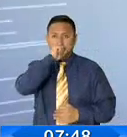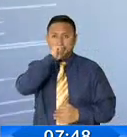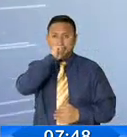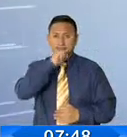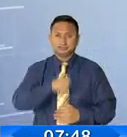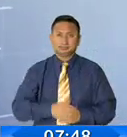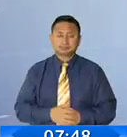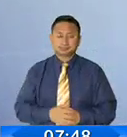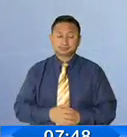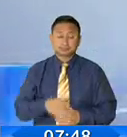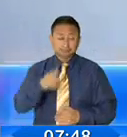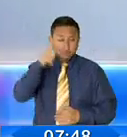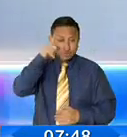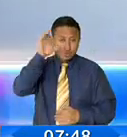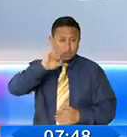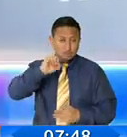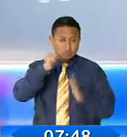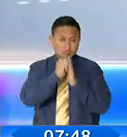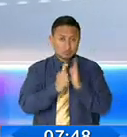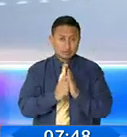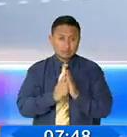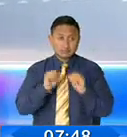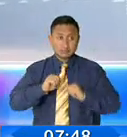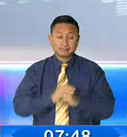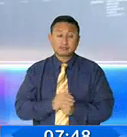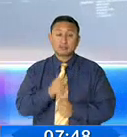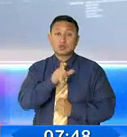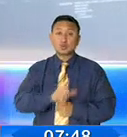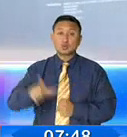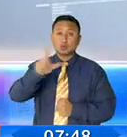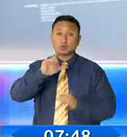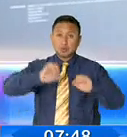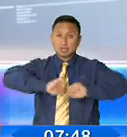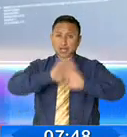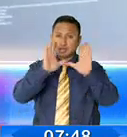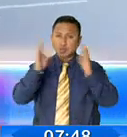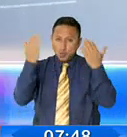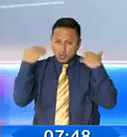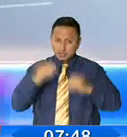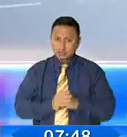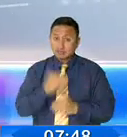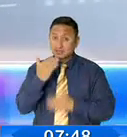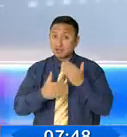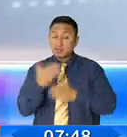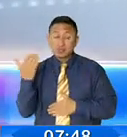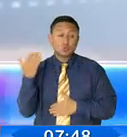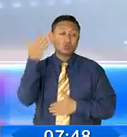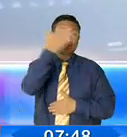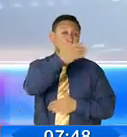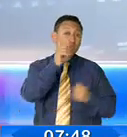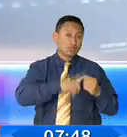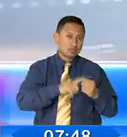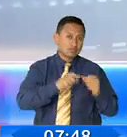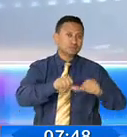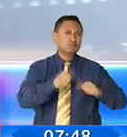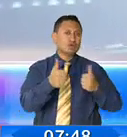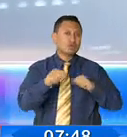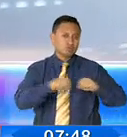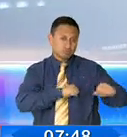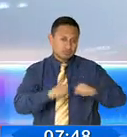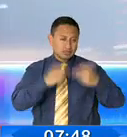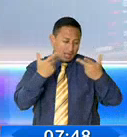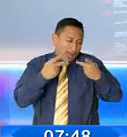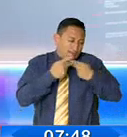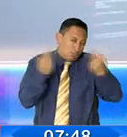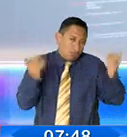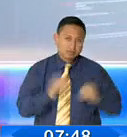Guillermo Lasso sí mantuvo su agenda privada la mañana de ese lunes en Guayaquil, para luego dirigirse a la capital a otros eventos ya públicos,